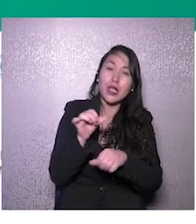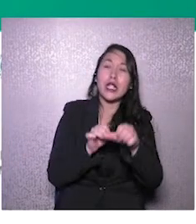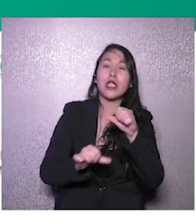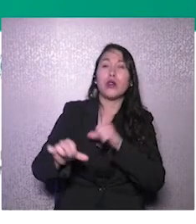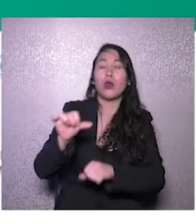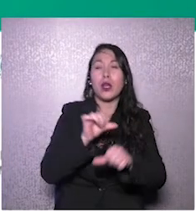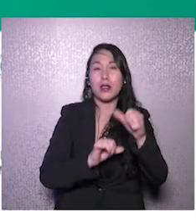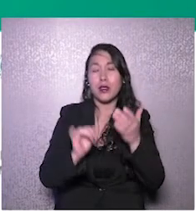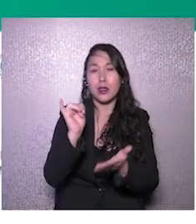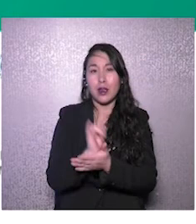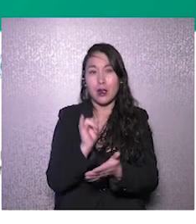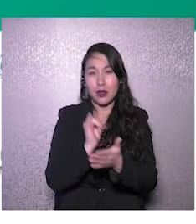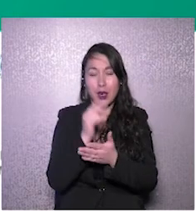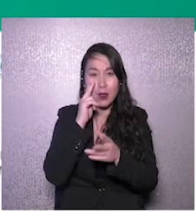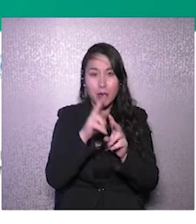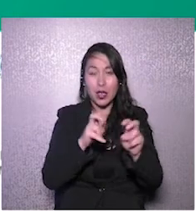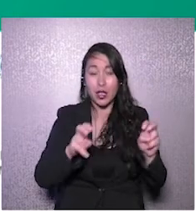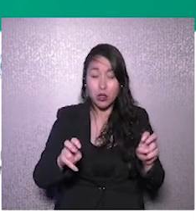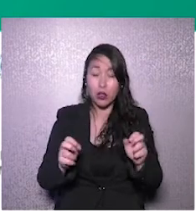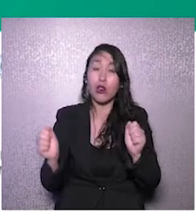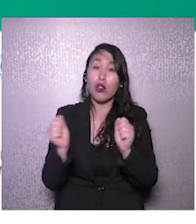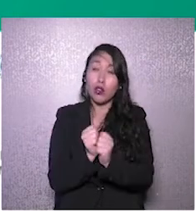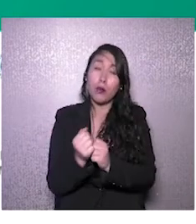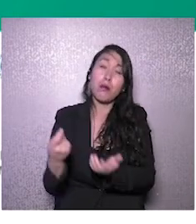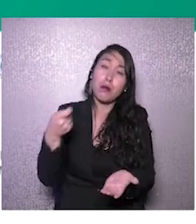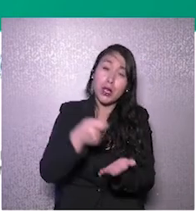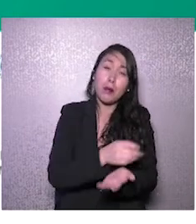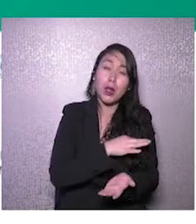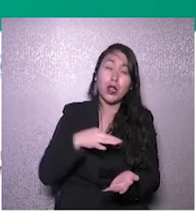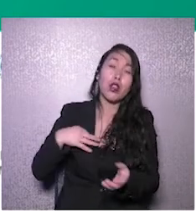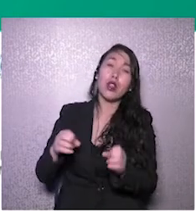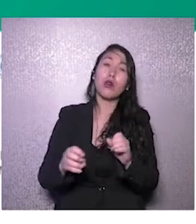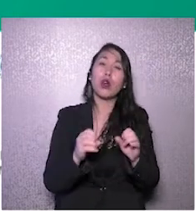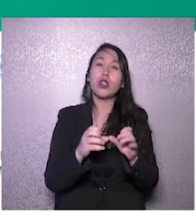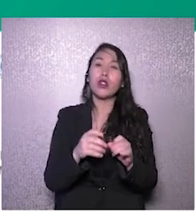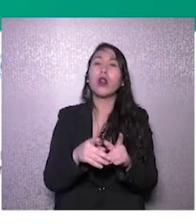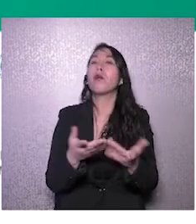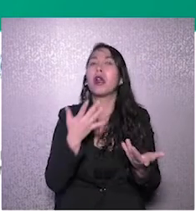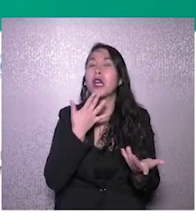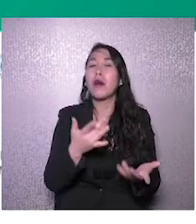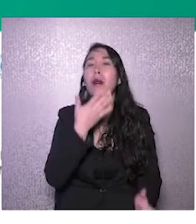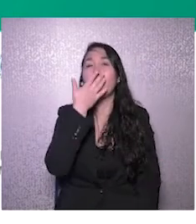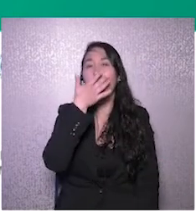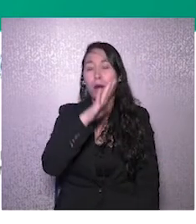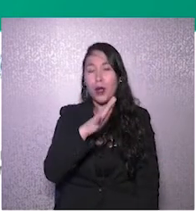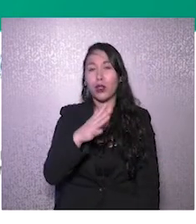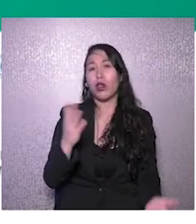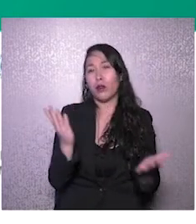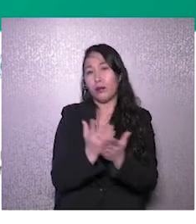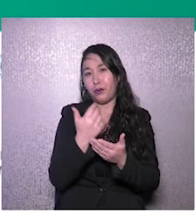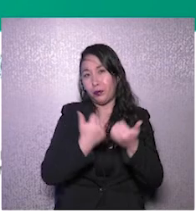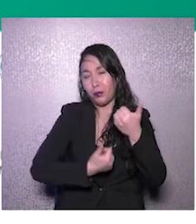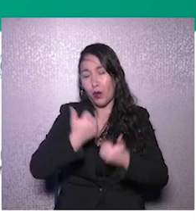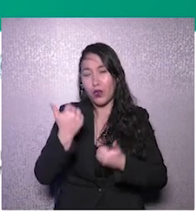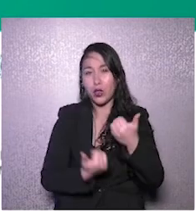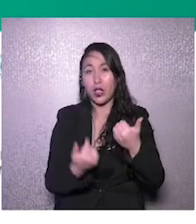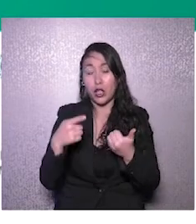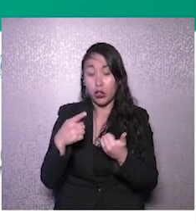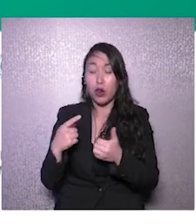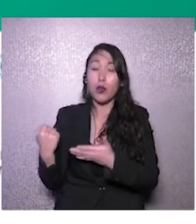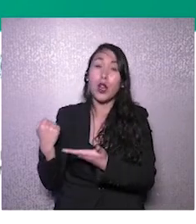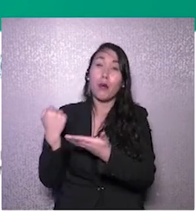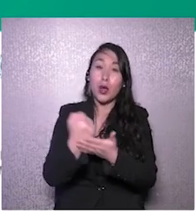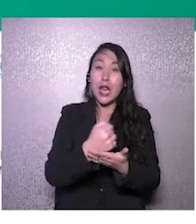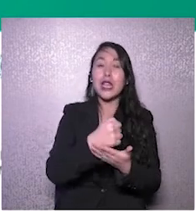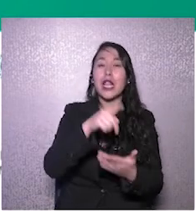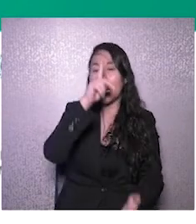con financiamientos del Ministerio de Educación a través del Programa de Mejoramiento Institucional. Esto nace como una colaboración entre Clínica Alemana de